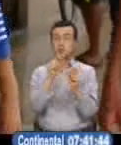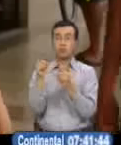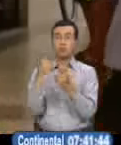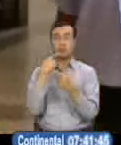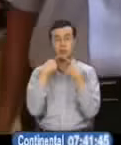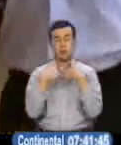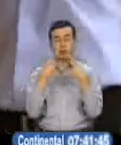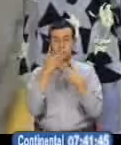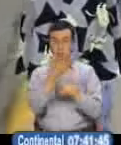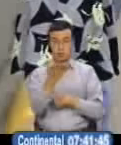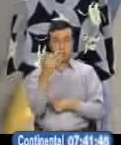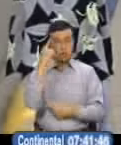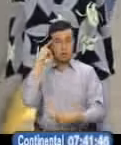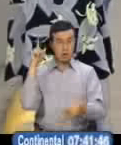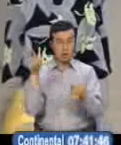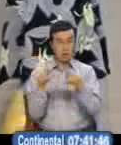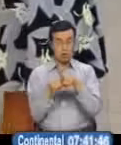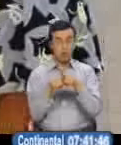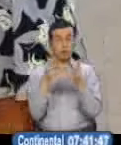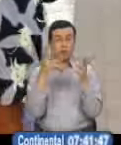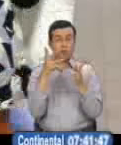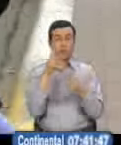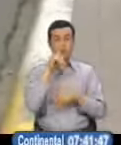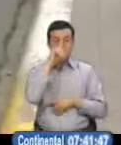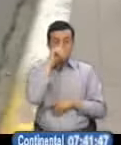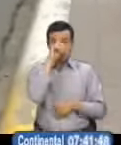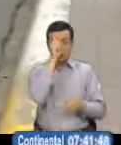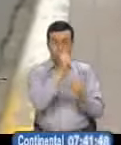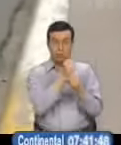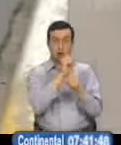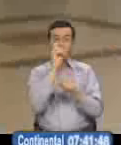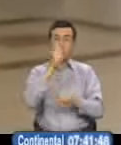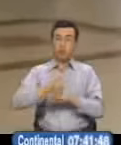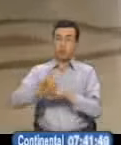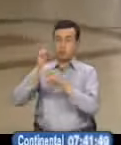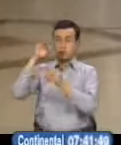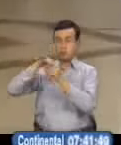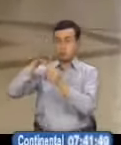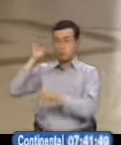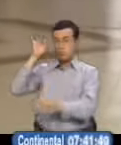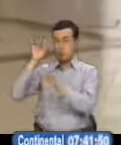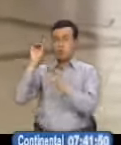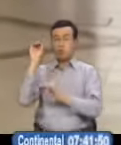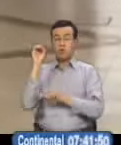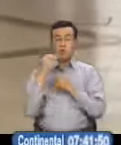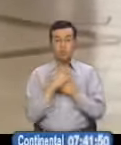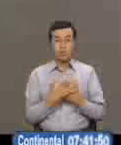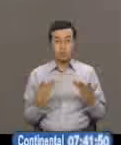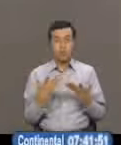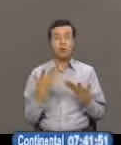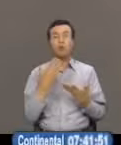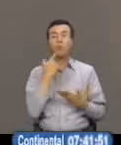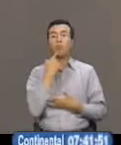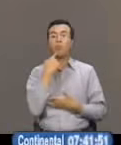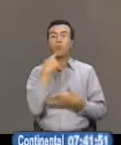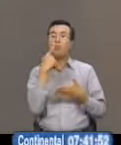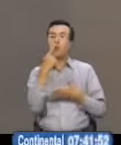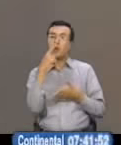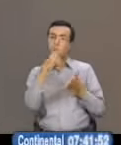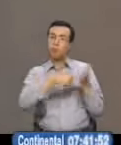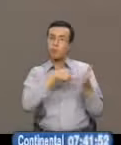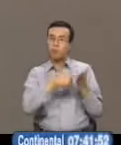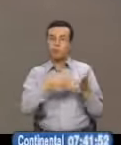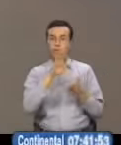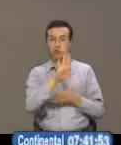que diga: ¿está usted de acuerdo en que para desempeñar una dignidad de elección popular o para ser servidor público se establezca como prohibición